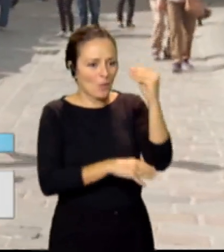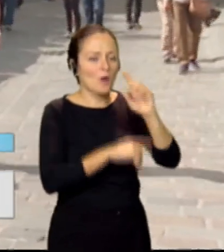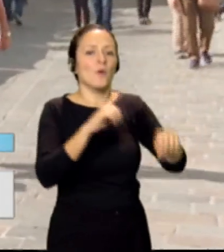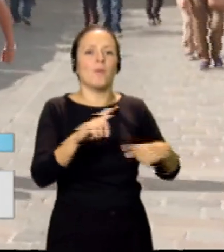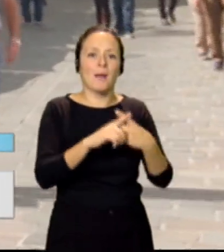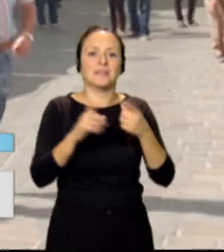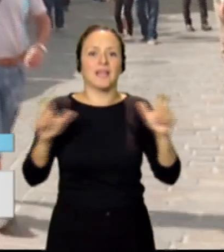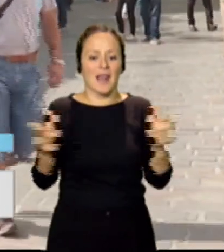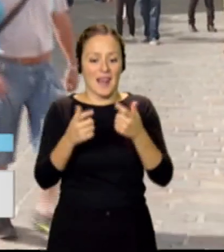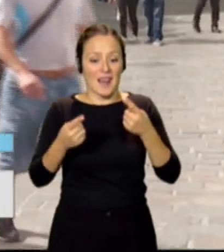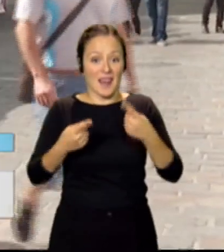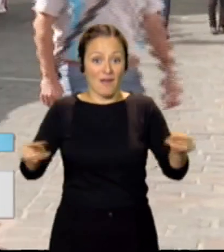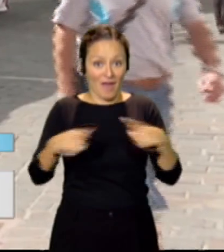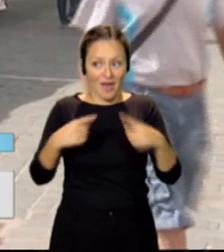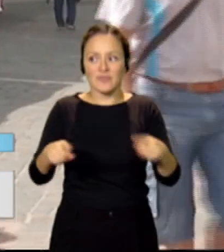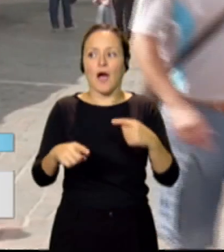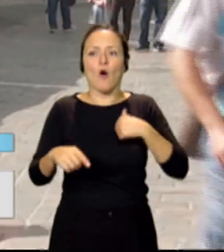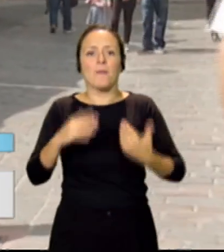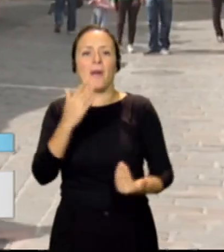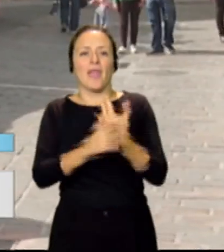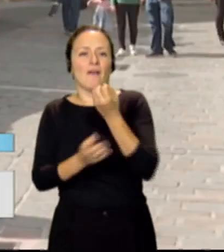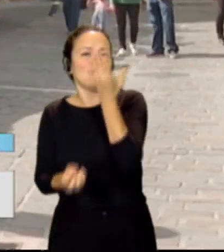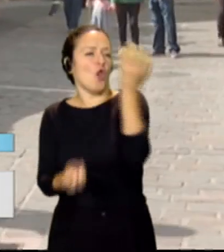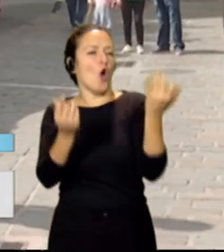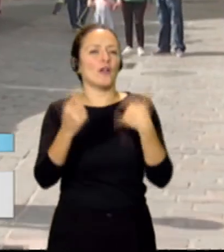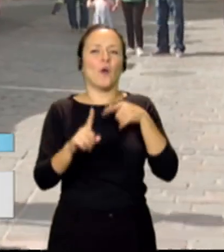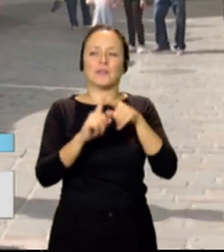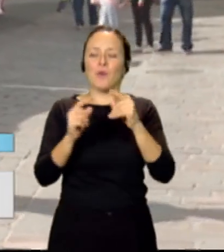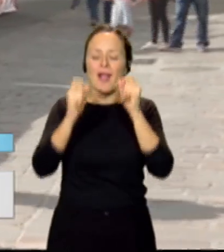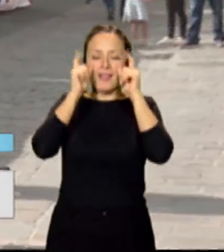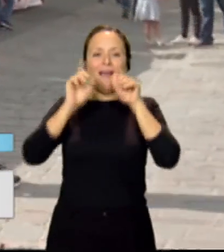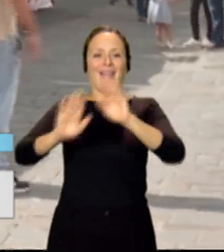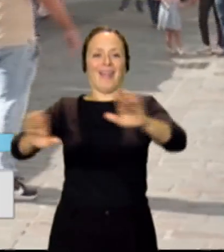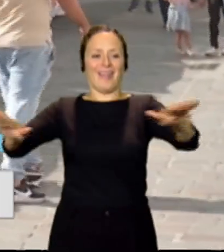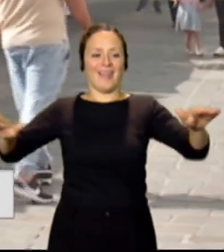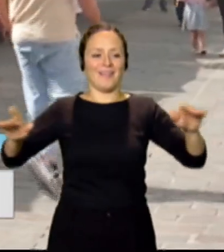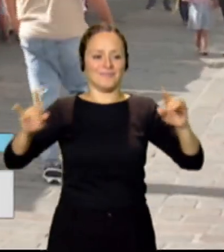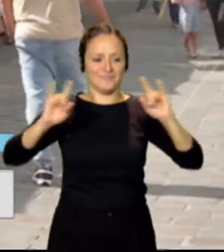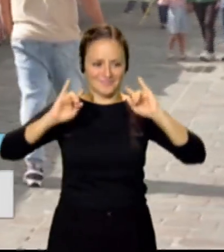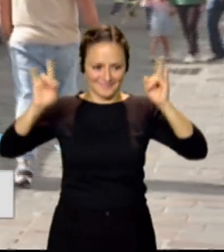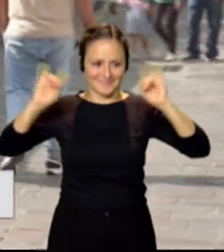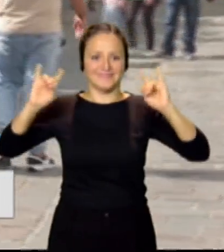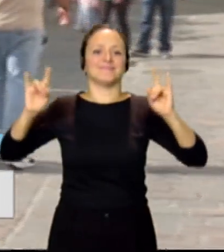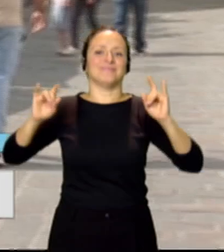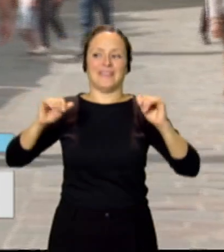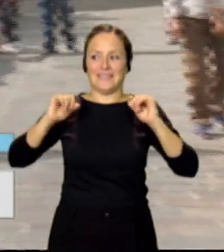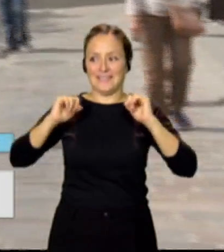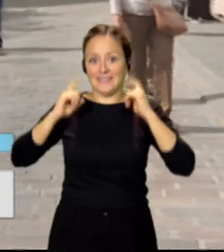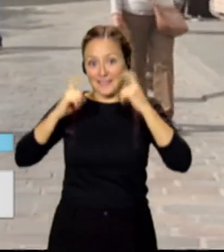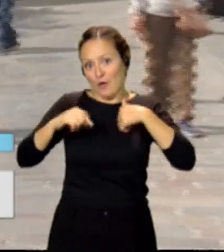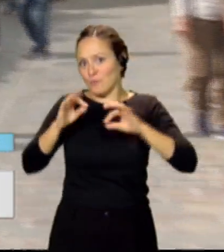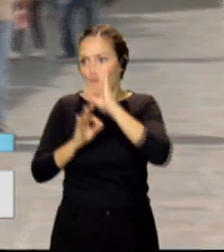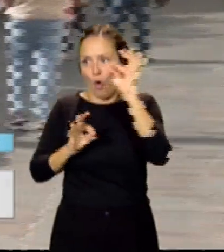mañana con la Diana floreada, para ir despertándolos y ahora ya va cogiendo cuerpo este día grande. Alcalde, nos encontramos justo